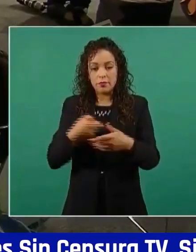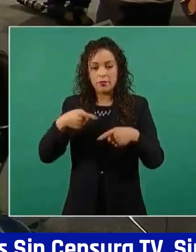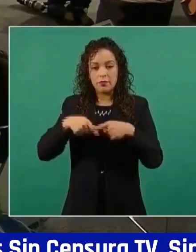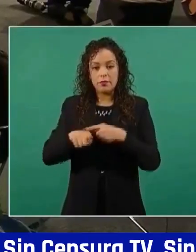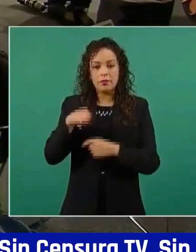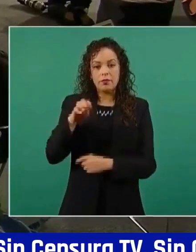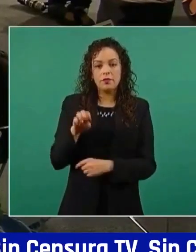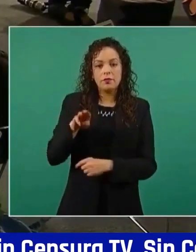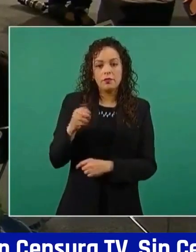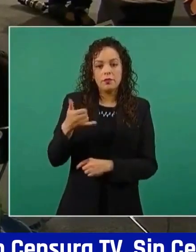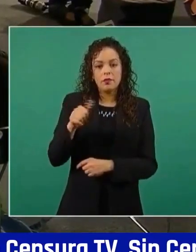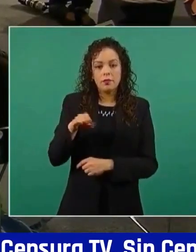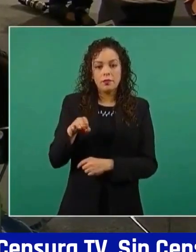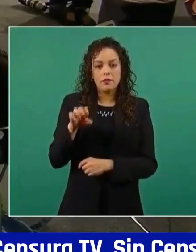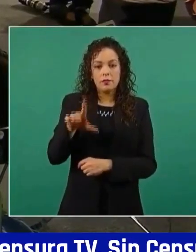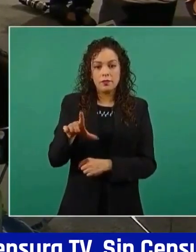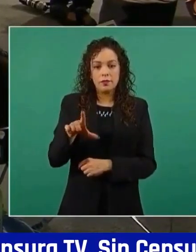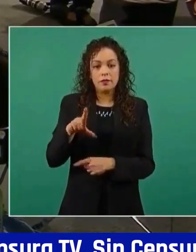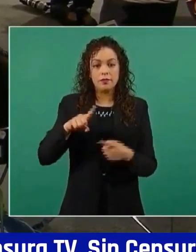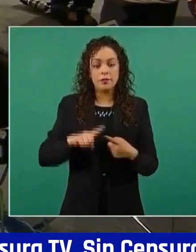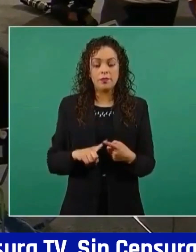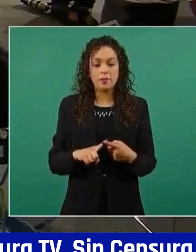Yamel.